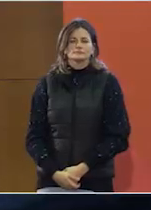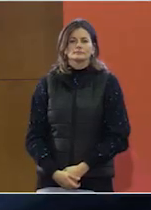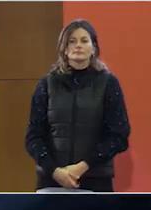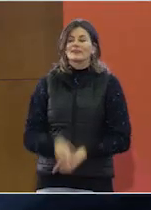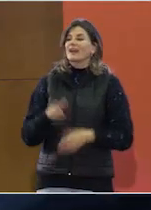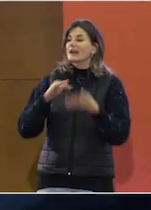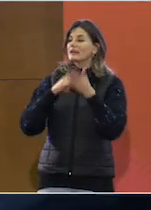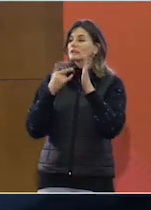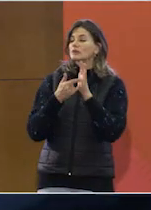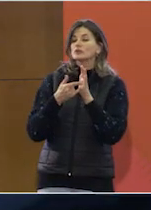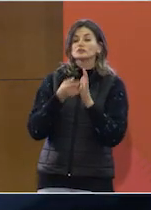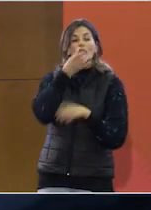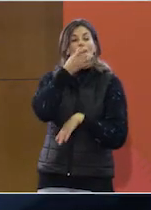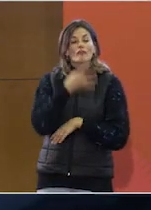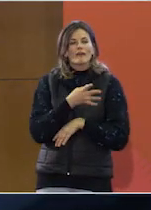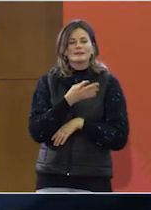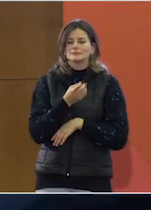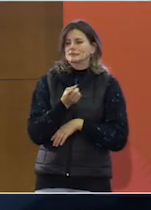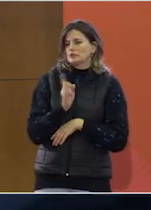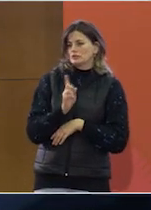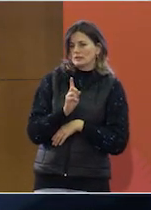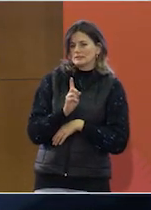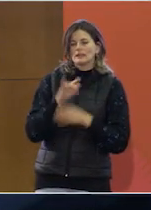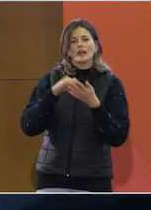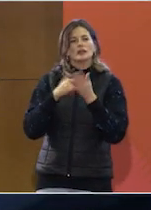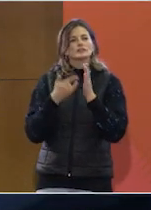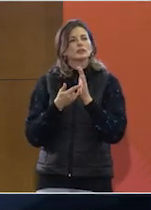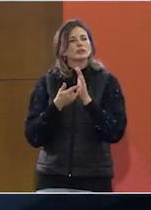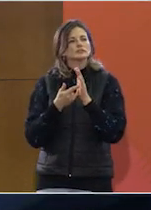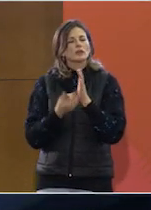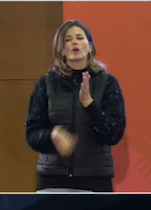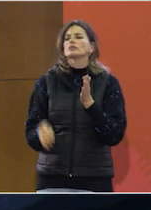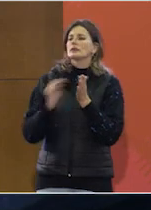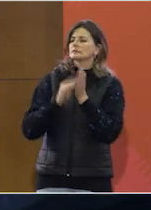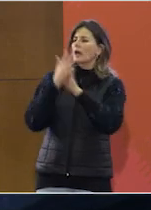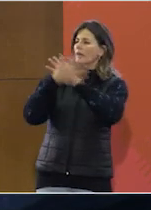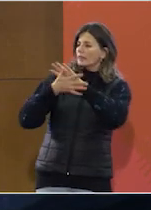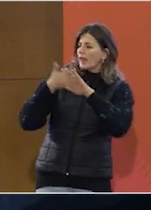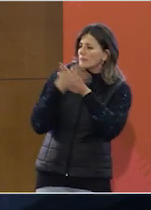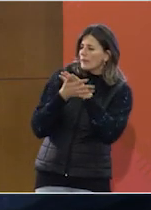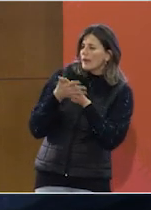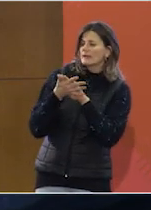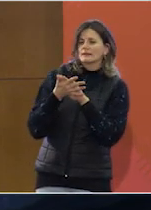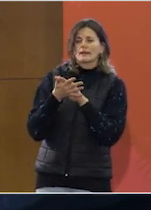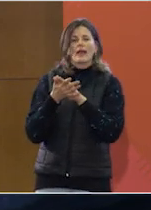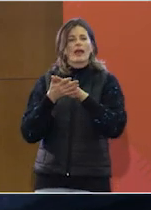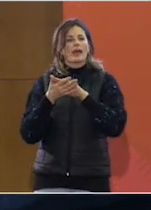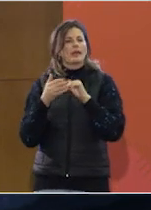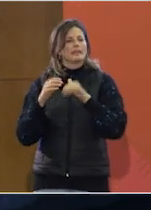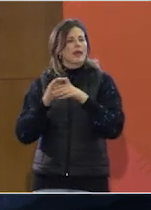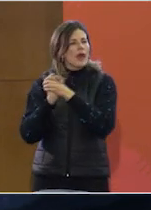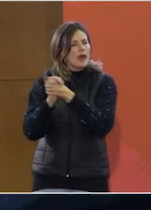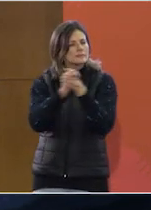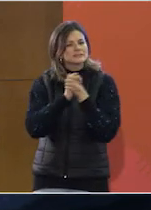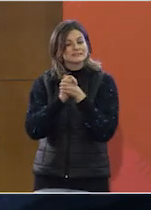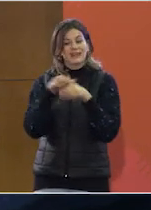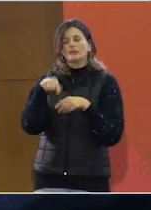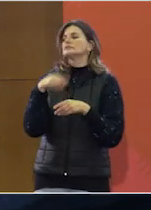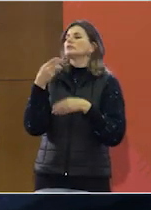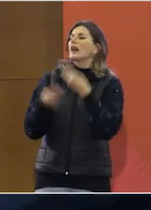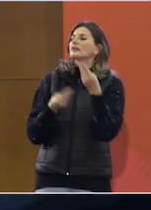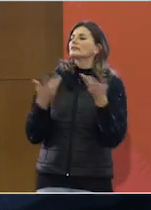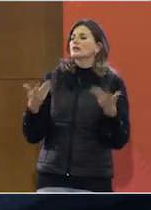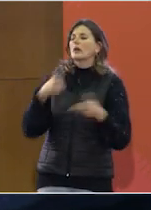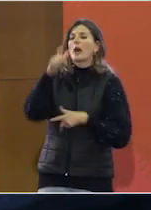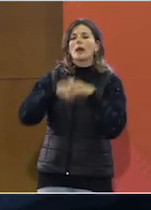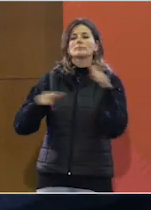Y esa solución nunca es fácil. La solución de la reconciliación, la solución de la fraternidad, se construye con los